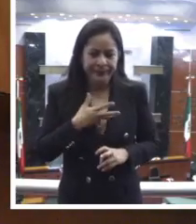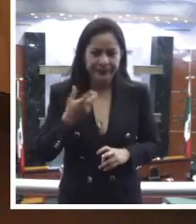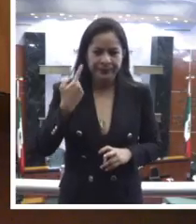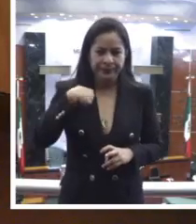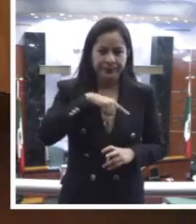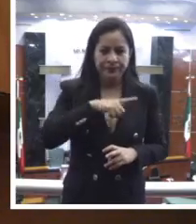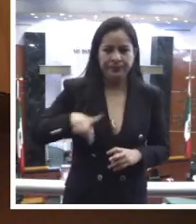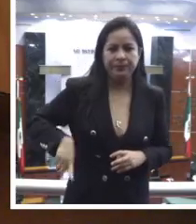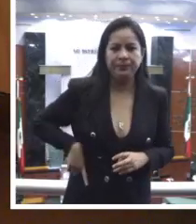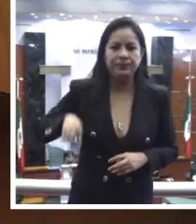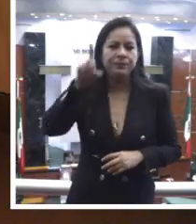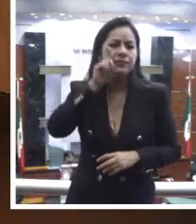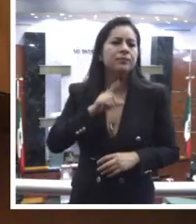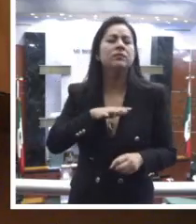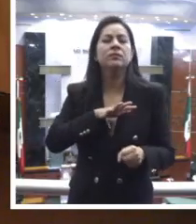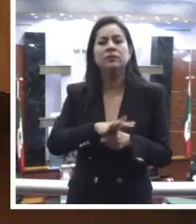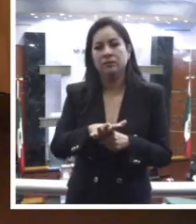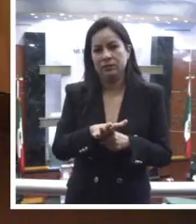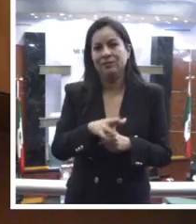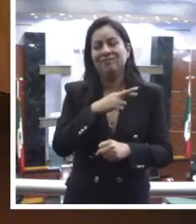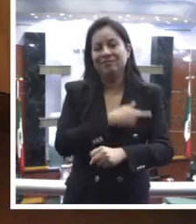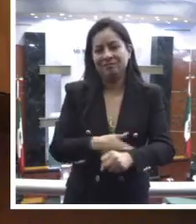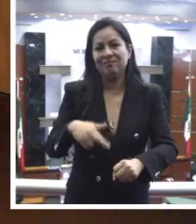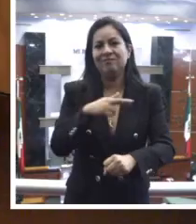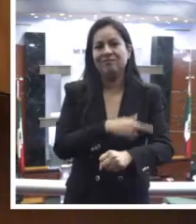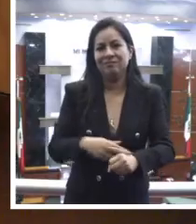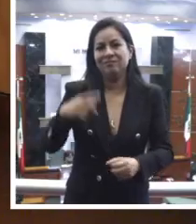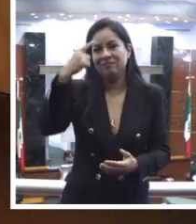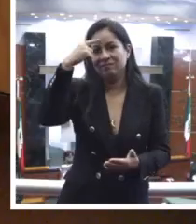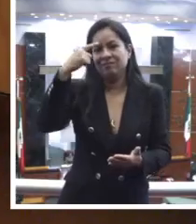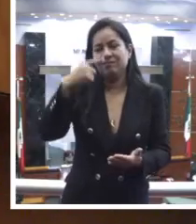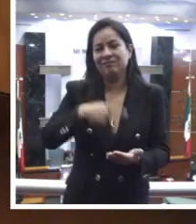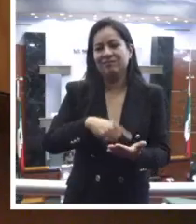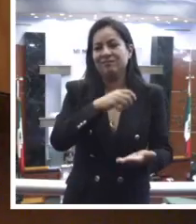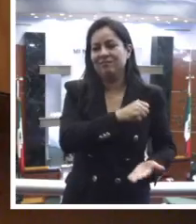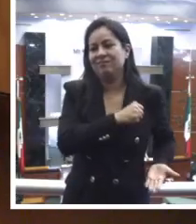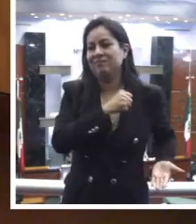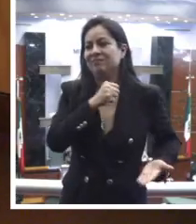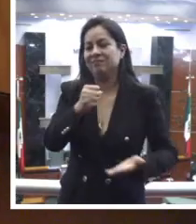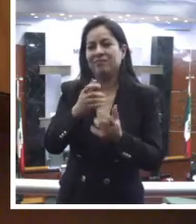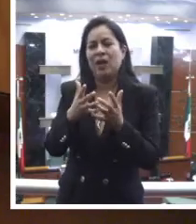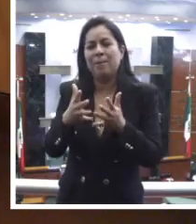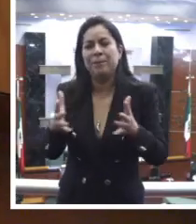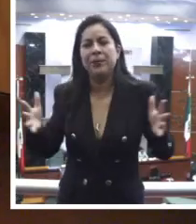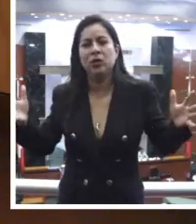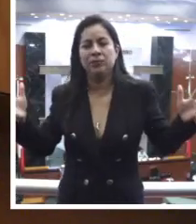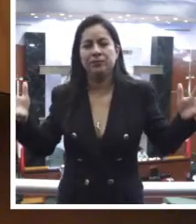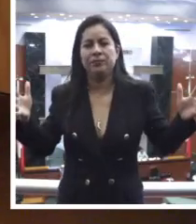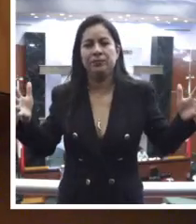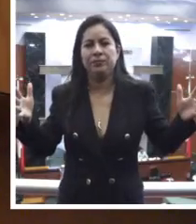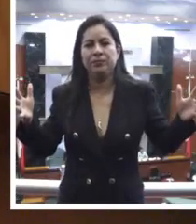nuestra gobernadora fue precisamente la gestión de una inversión para la ampliación del Centro Estatal